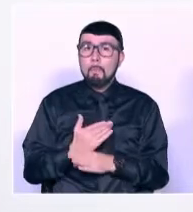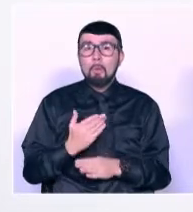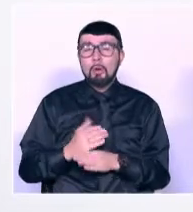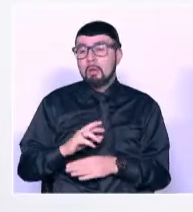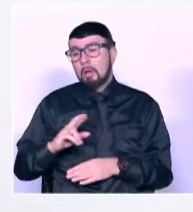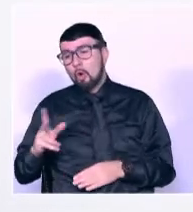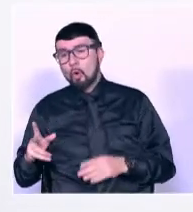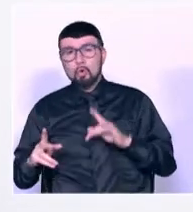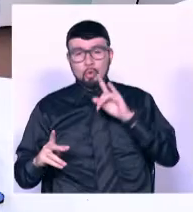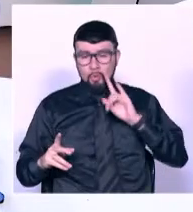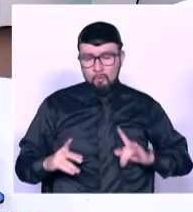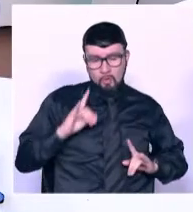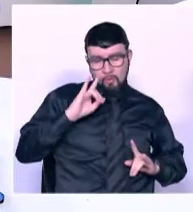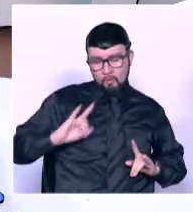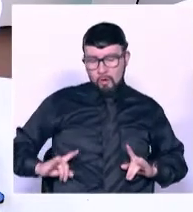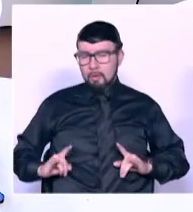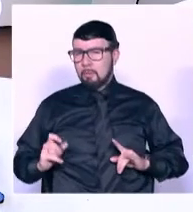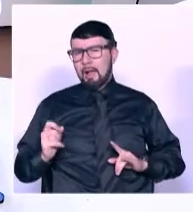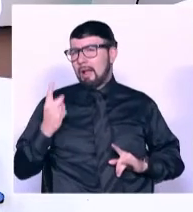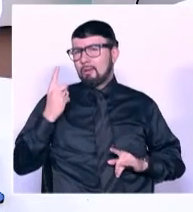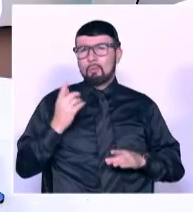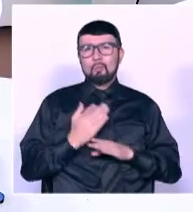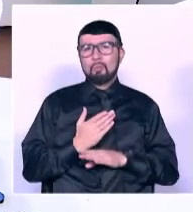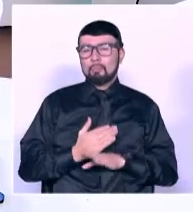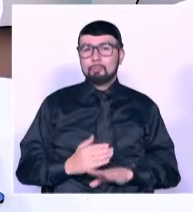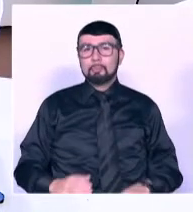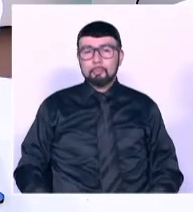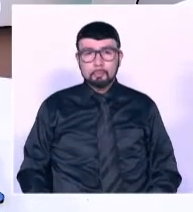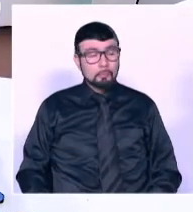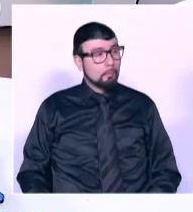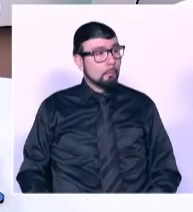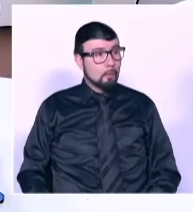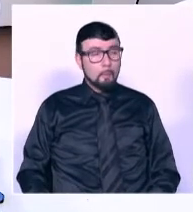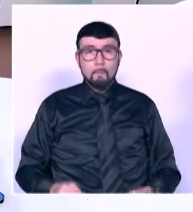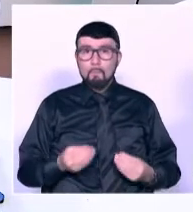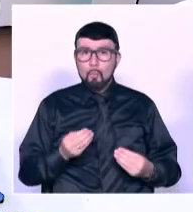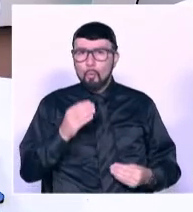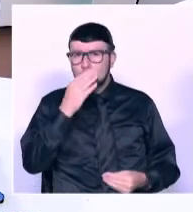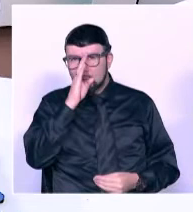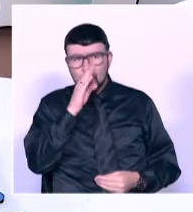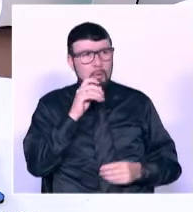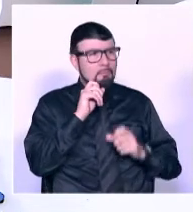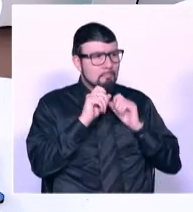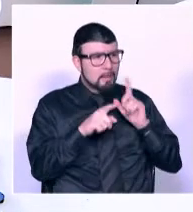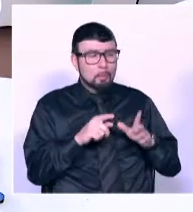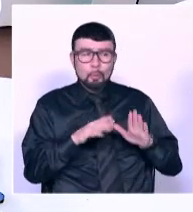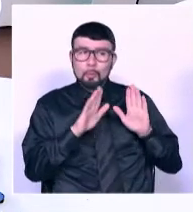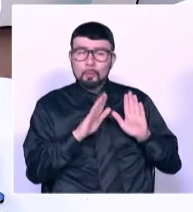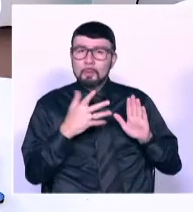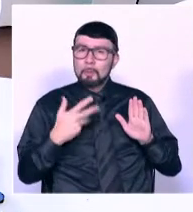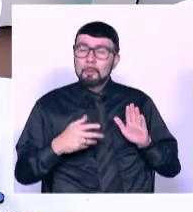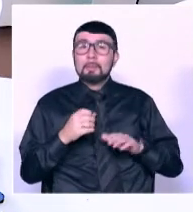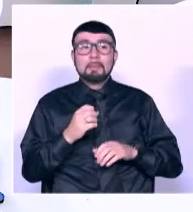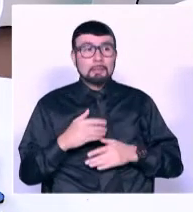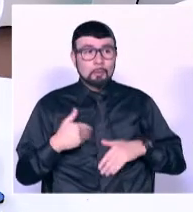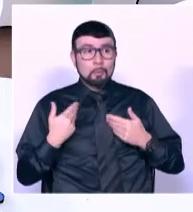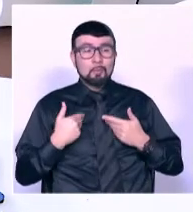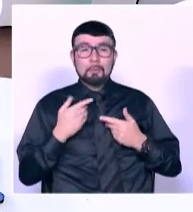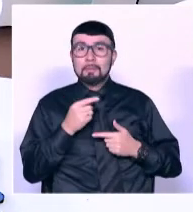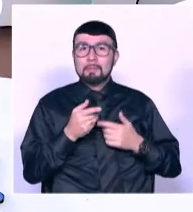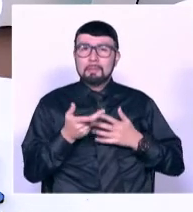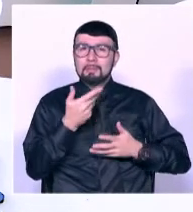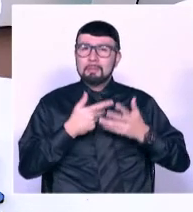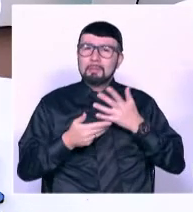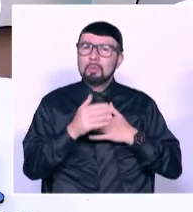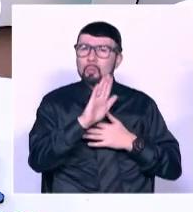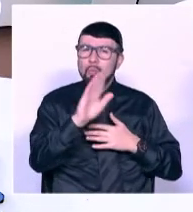parte. Maravilloso, doctora. Tenemos muchas preguntas, muchas dudas sobre este tema, doctora. Realmente es muy apasionante que las personas entiendan